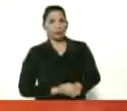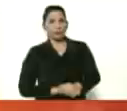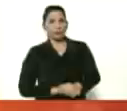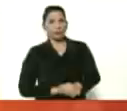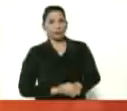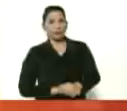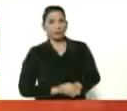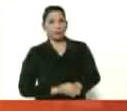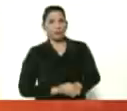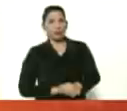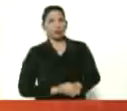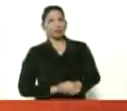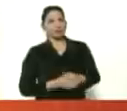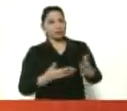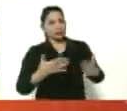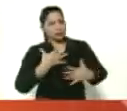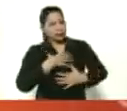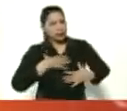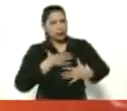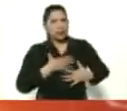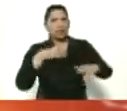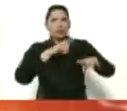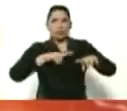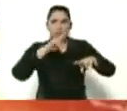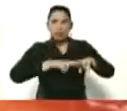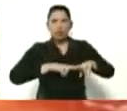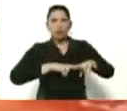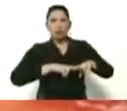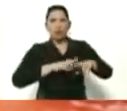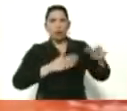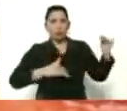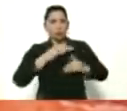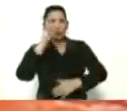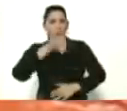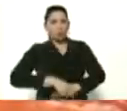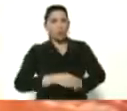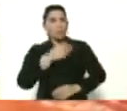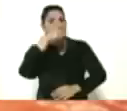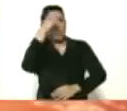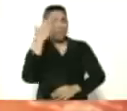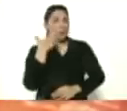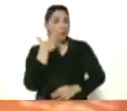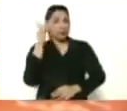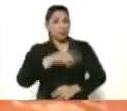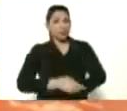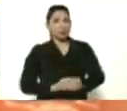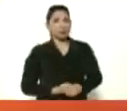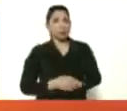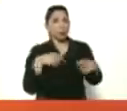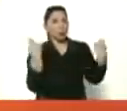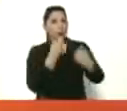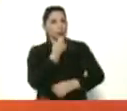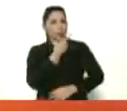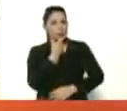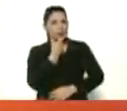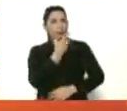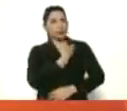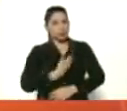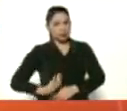al tono emocional de nuestras niñas y nuestros niños y de nuestros adultos también, y de los padres, de las madres. Creo que va a ser una jornada muy bonita,